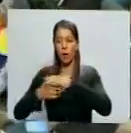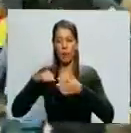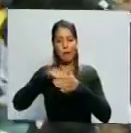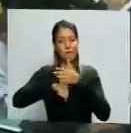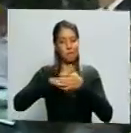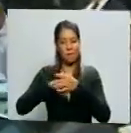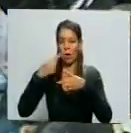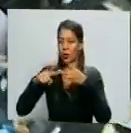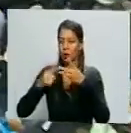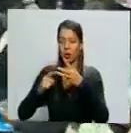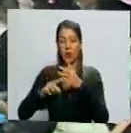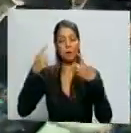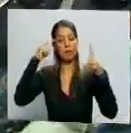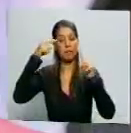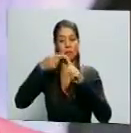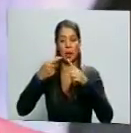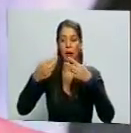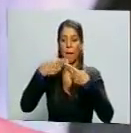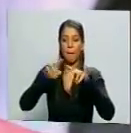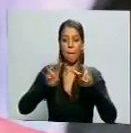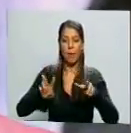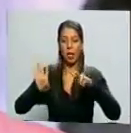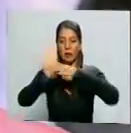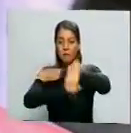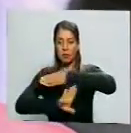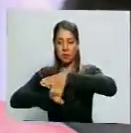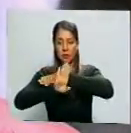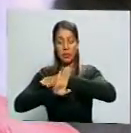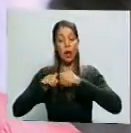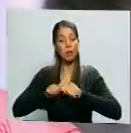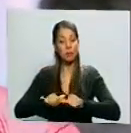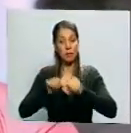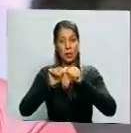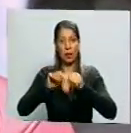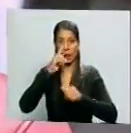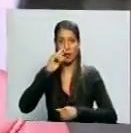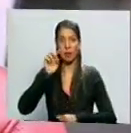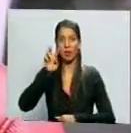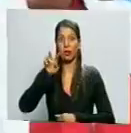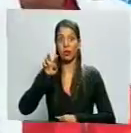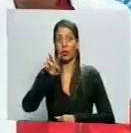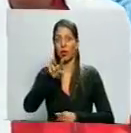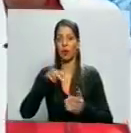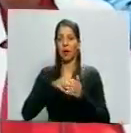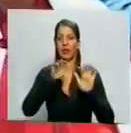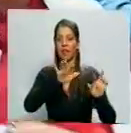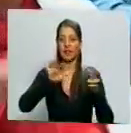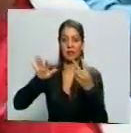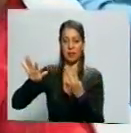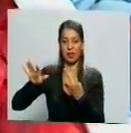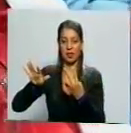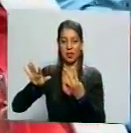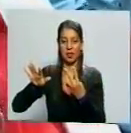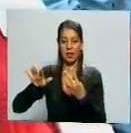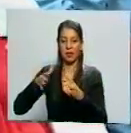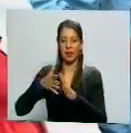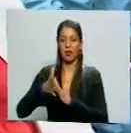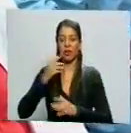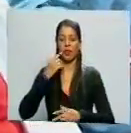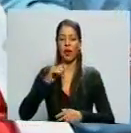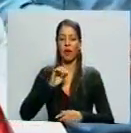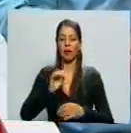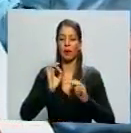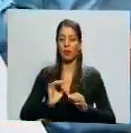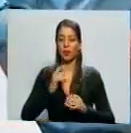proteger la paz y la estabilidad de Venezuela durante el año 2017 de los enemigos internos y